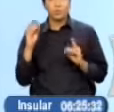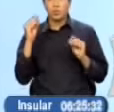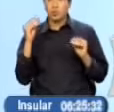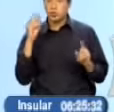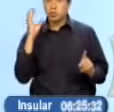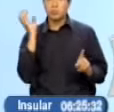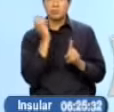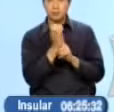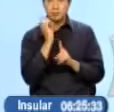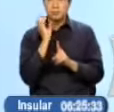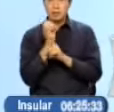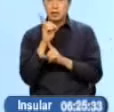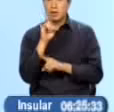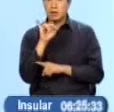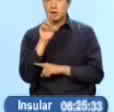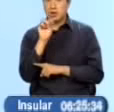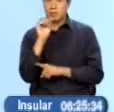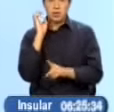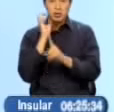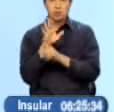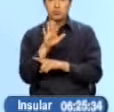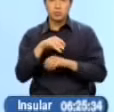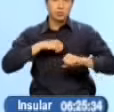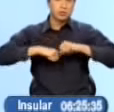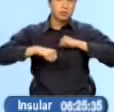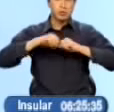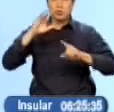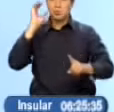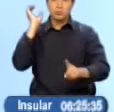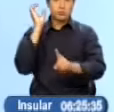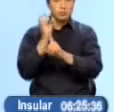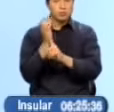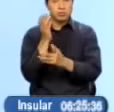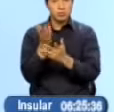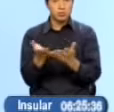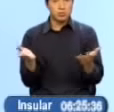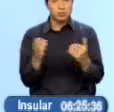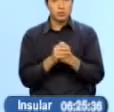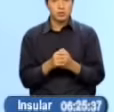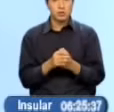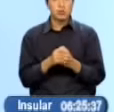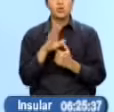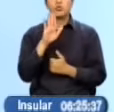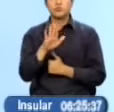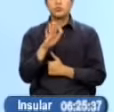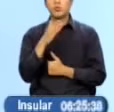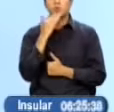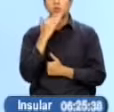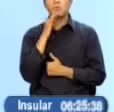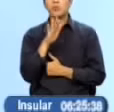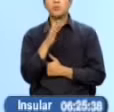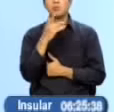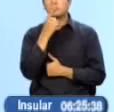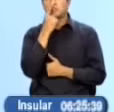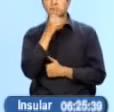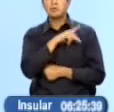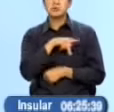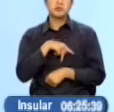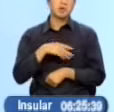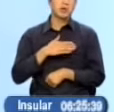hay muchas críticas a dilma como se manejó dilma hay muchas críticas a que finalmente manejó una posición más